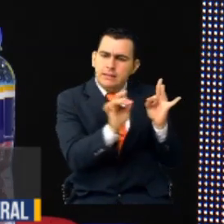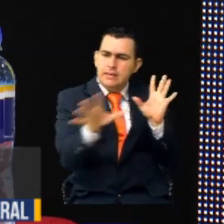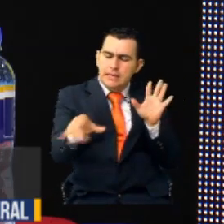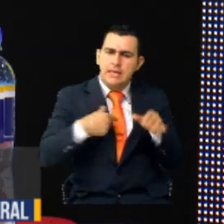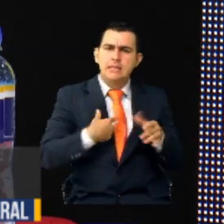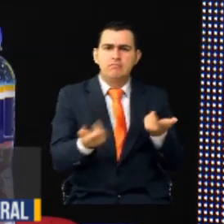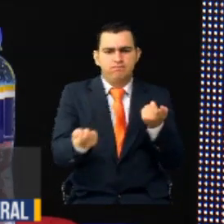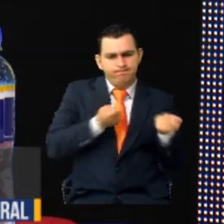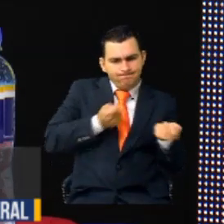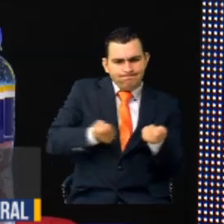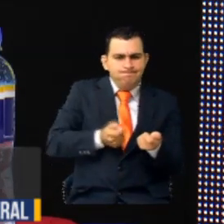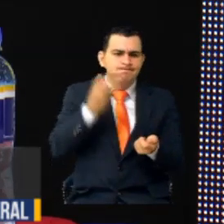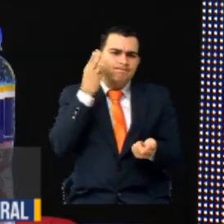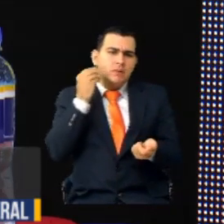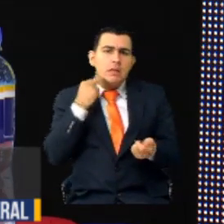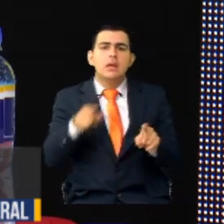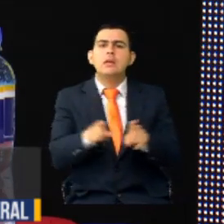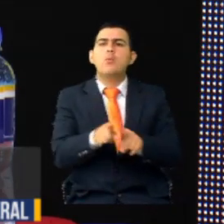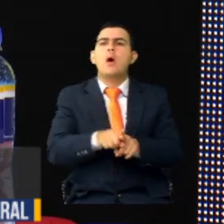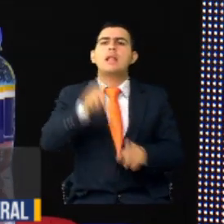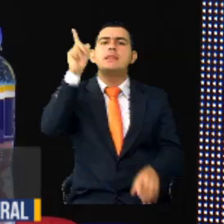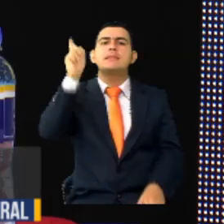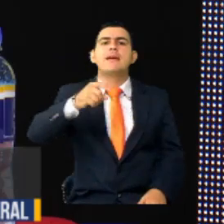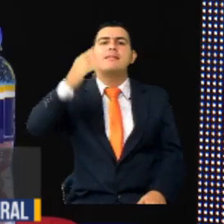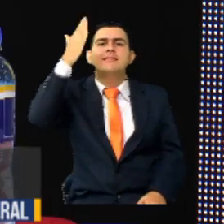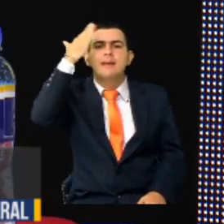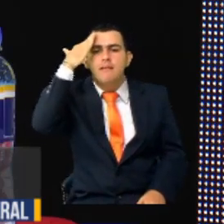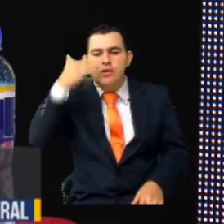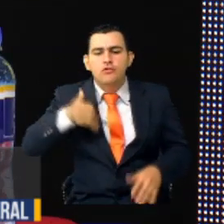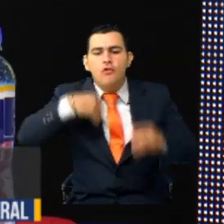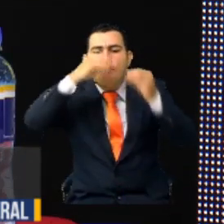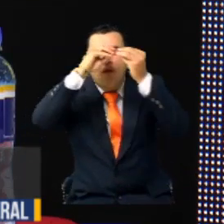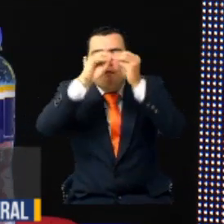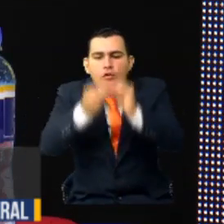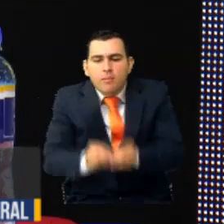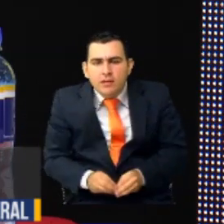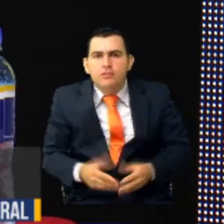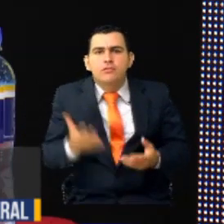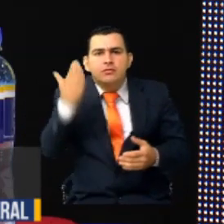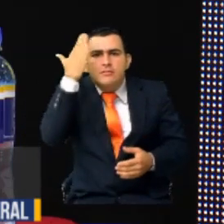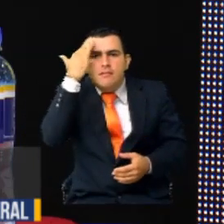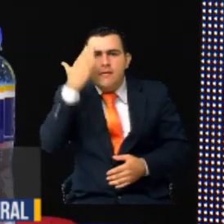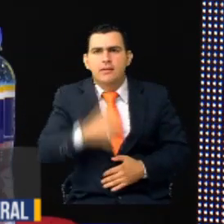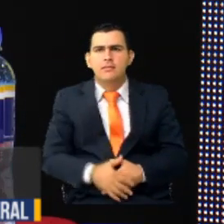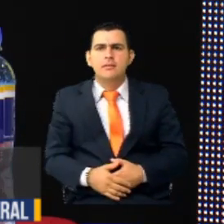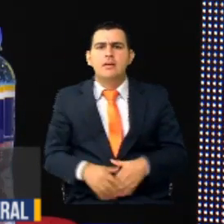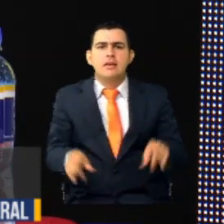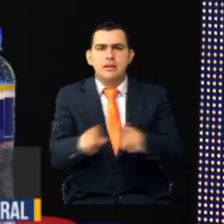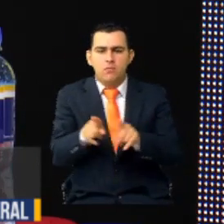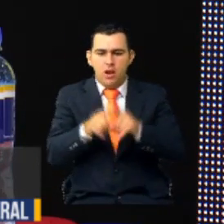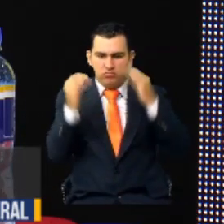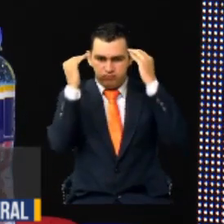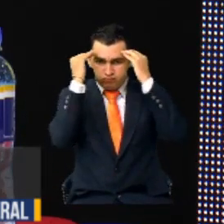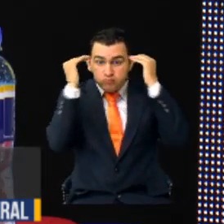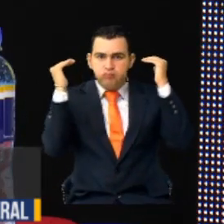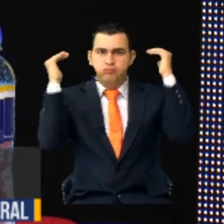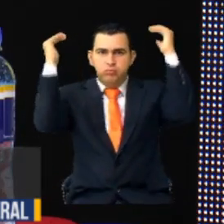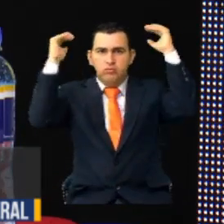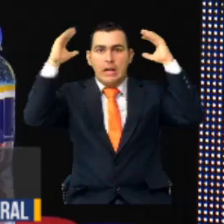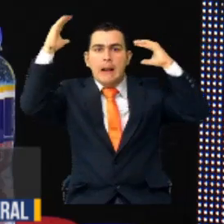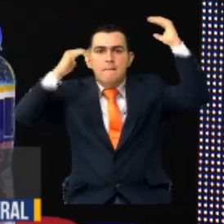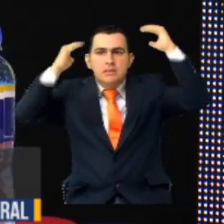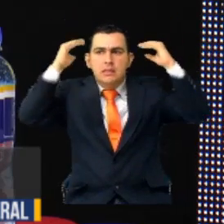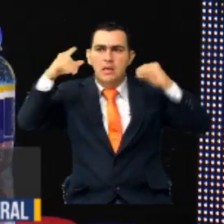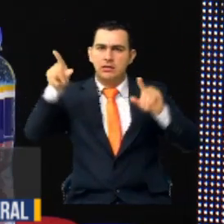del tema, se requiere alguien que tenga la formación académica y que tenga las capacidades